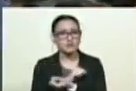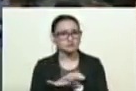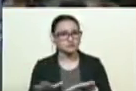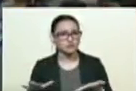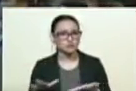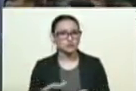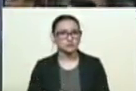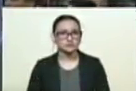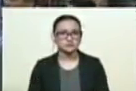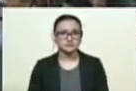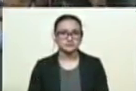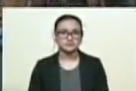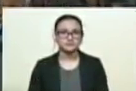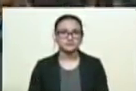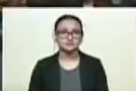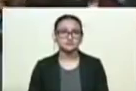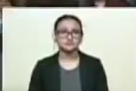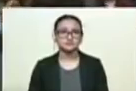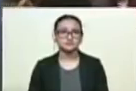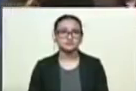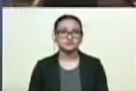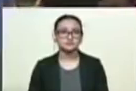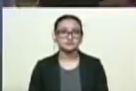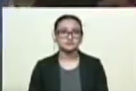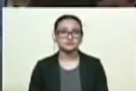gratuitas, de calidad.